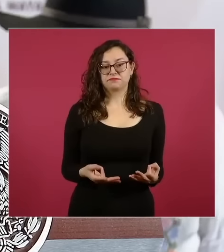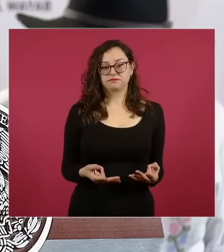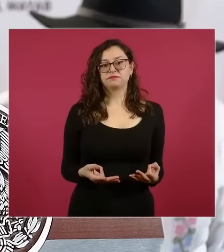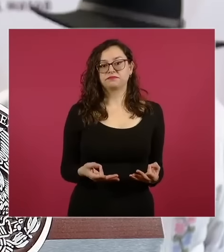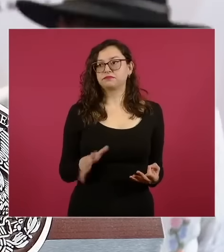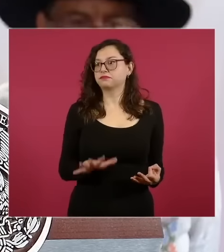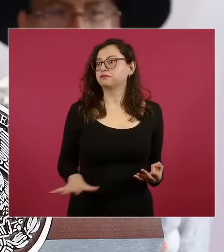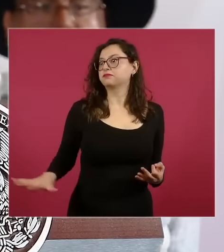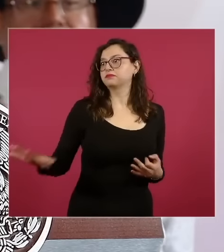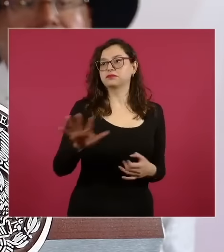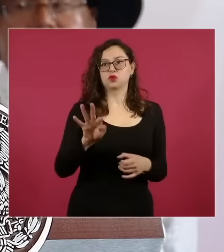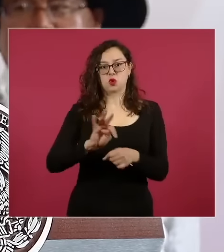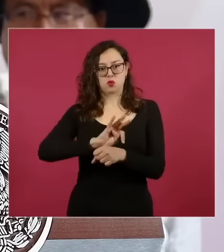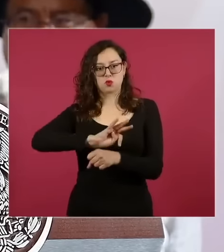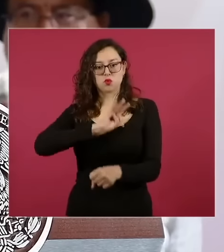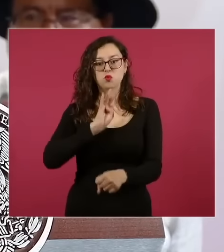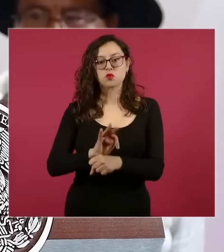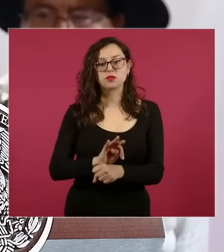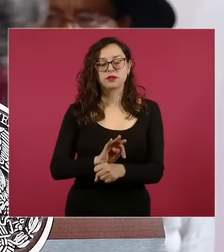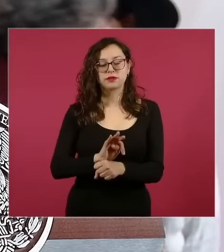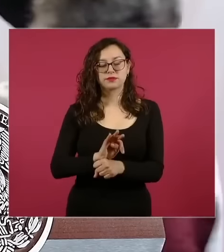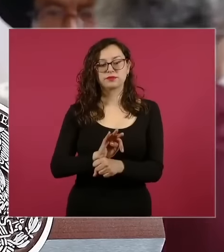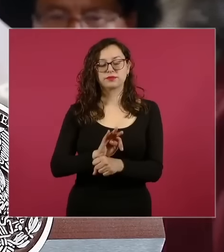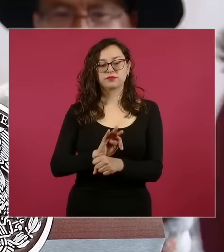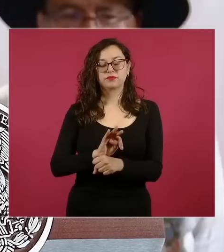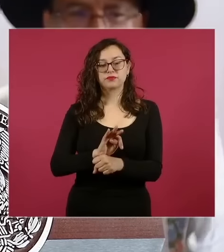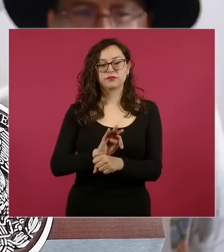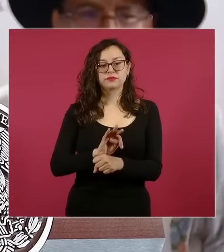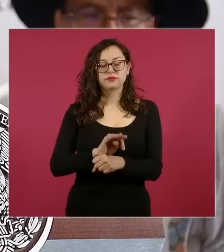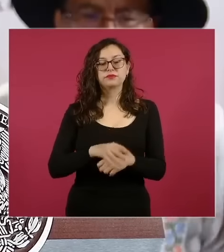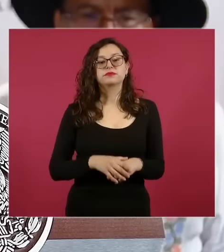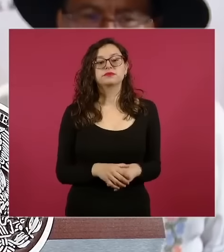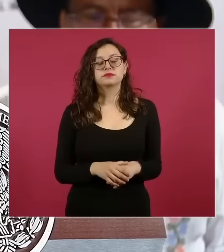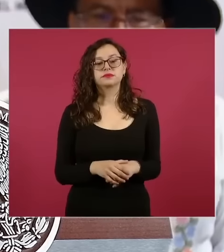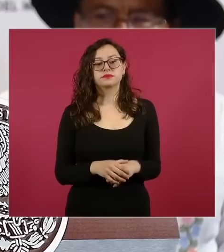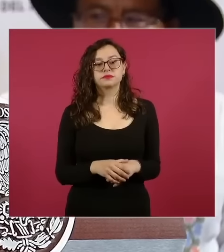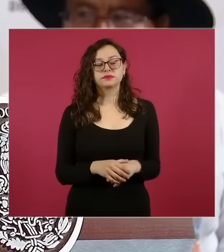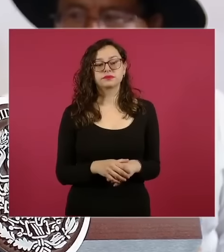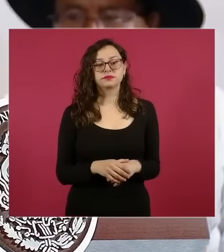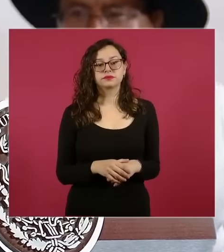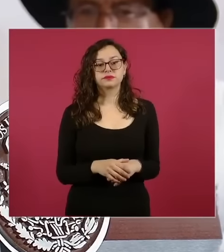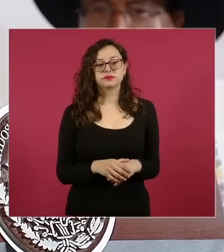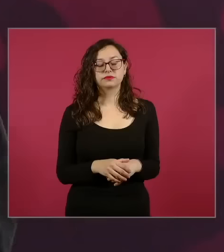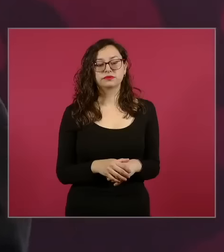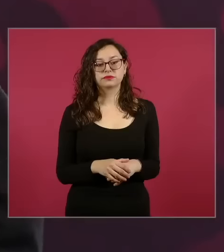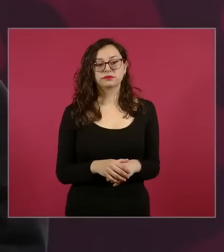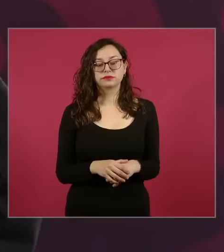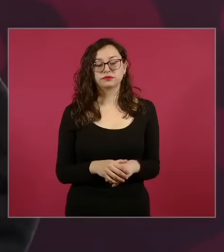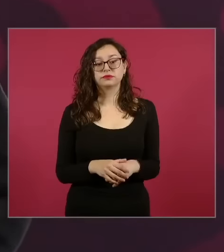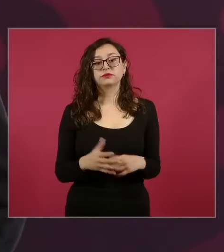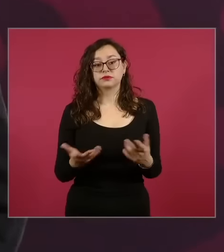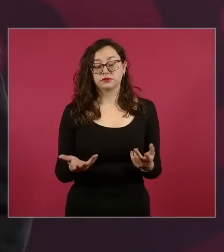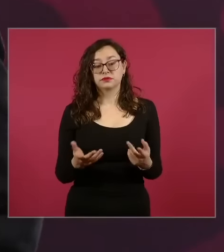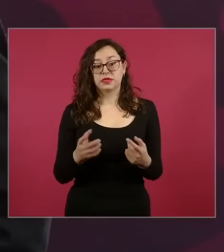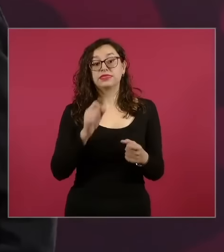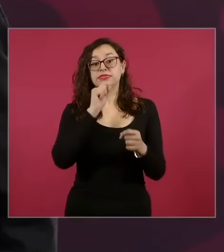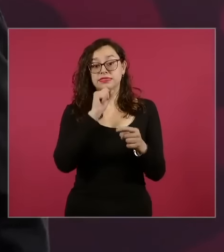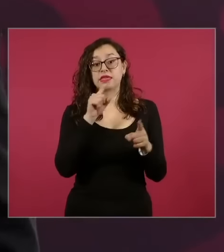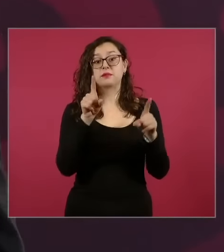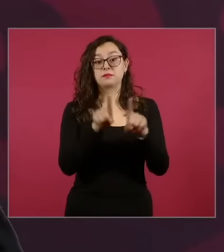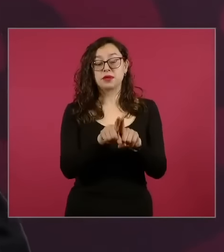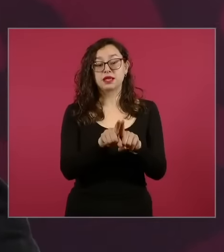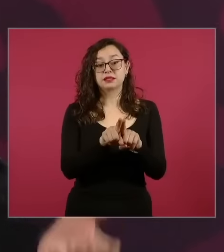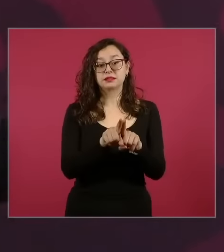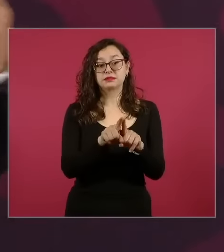para proteger a los ciudadanos. Y se logró con esta reforma también